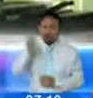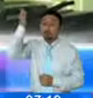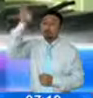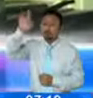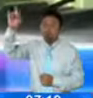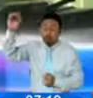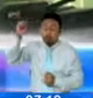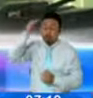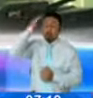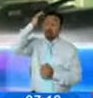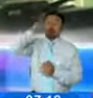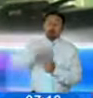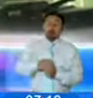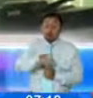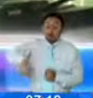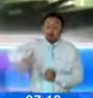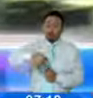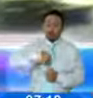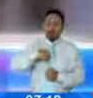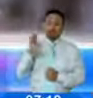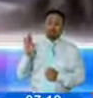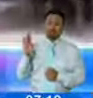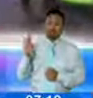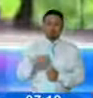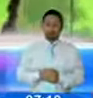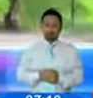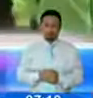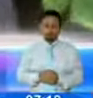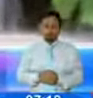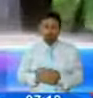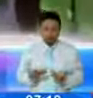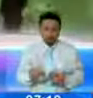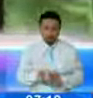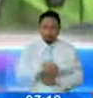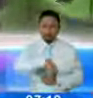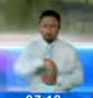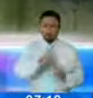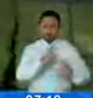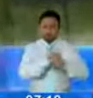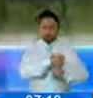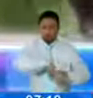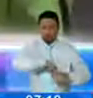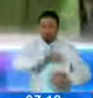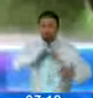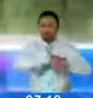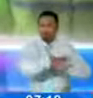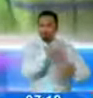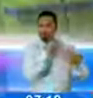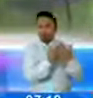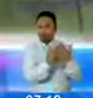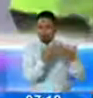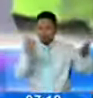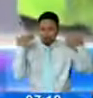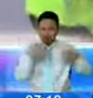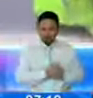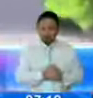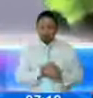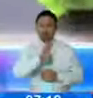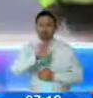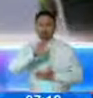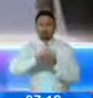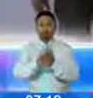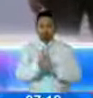iluminado indicando de que ellas van a ser sus esposas. Desde la noche del miércoles permanece en la penitenciaría del Litoral. El 4 de noviembre